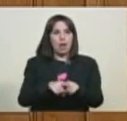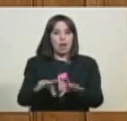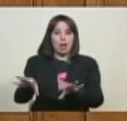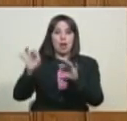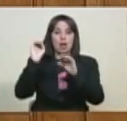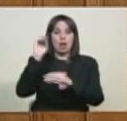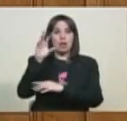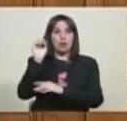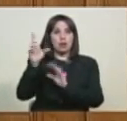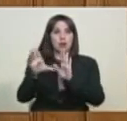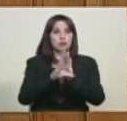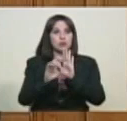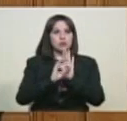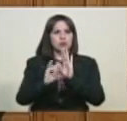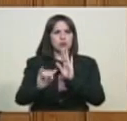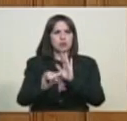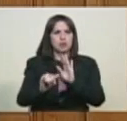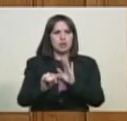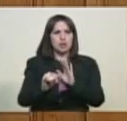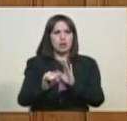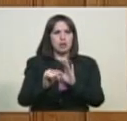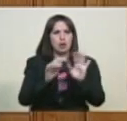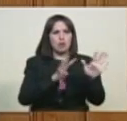Constituyente, 25 de julio